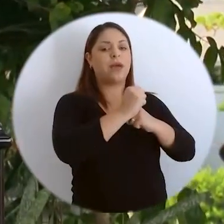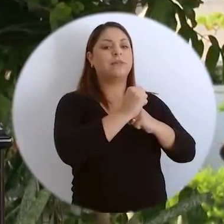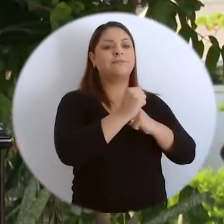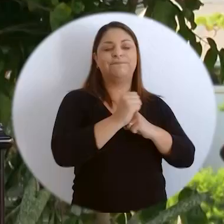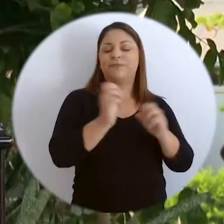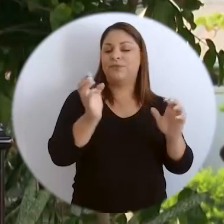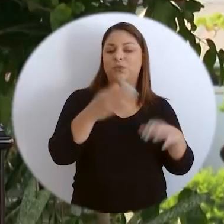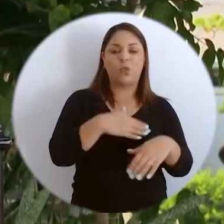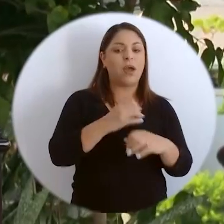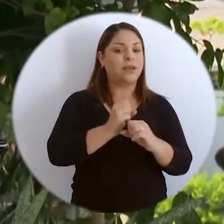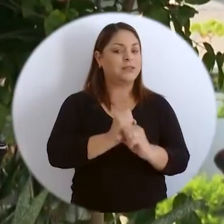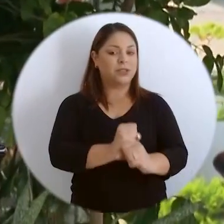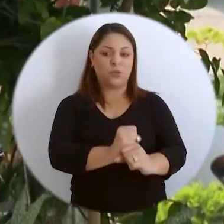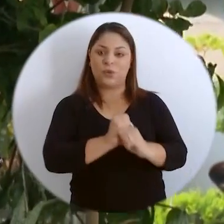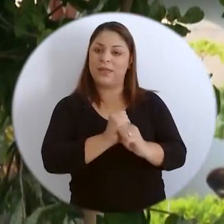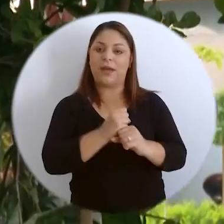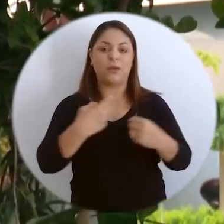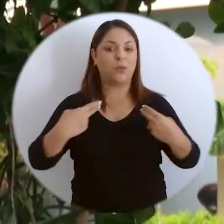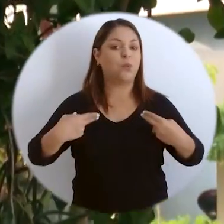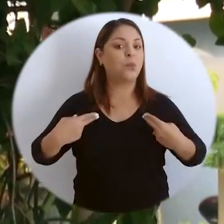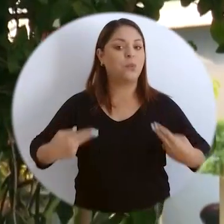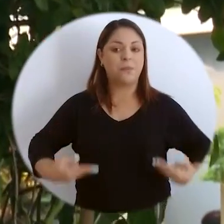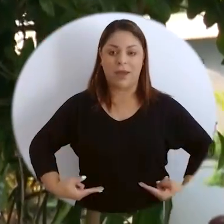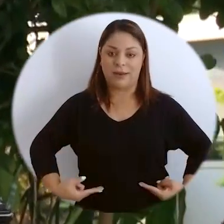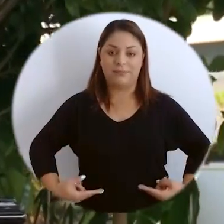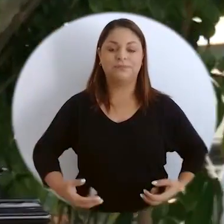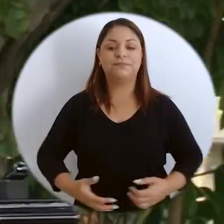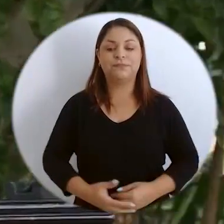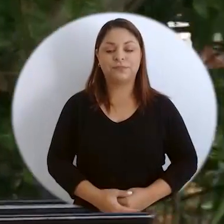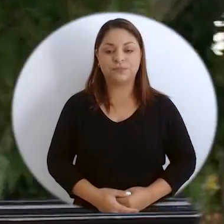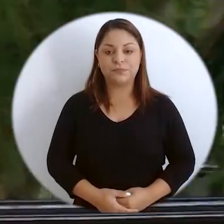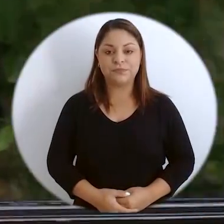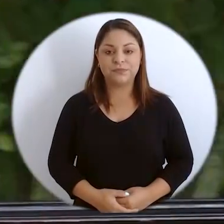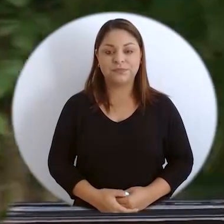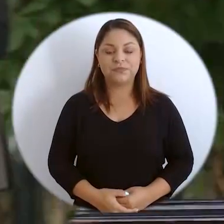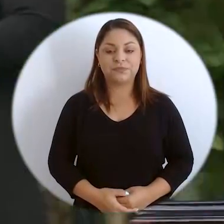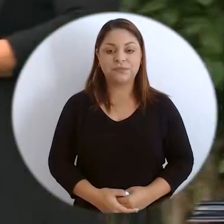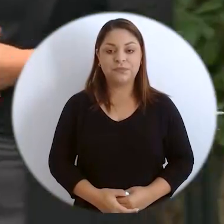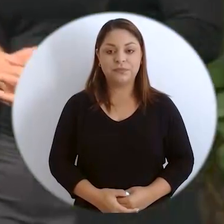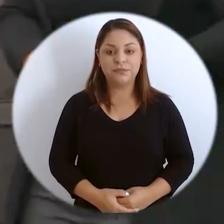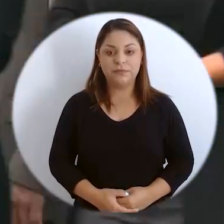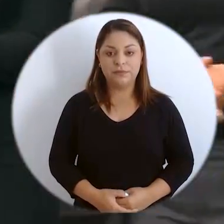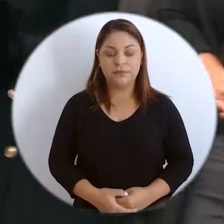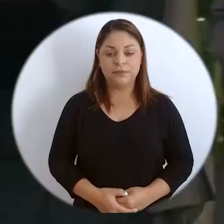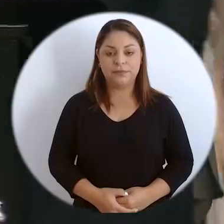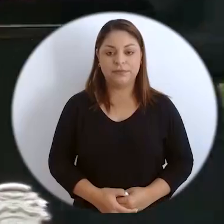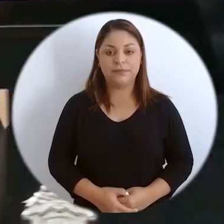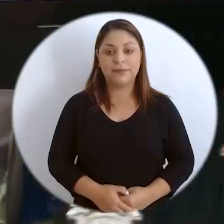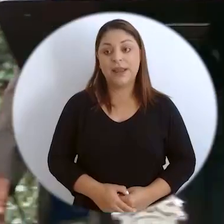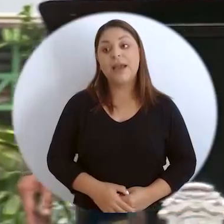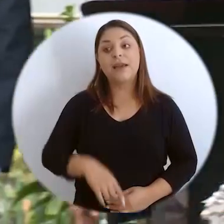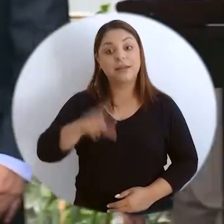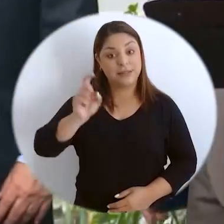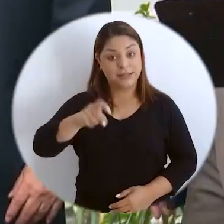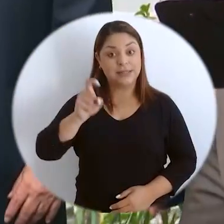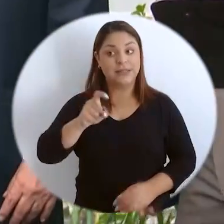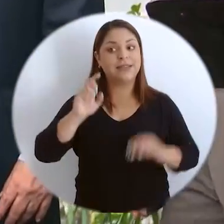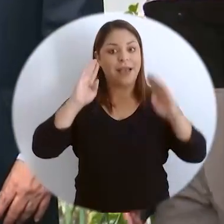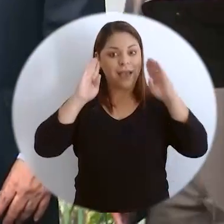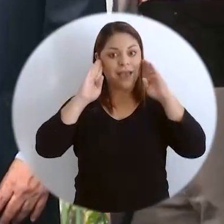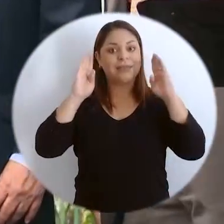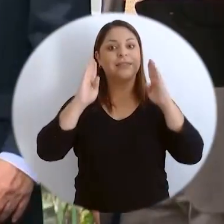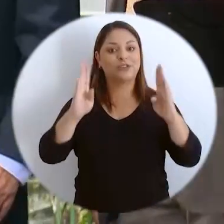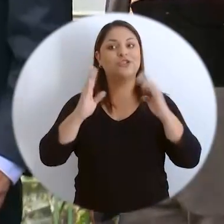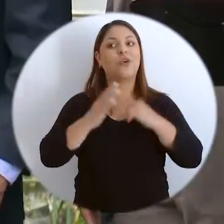inseguridad humana que se vive. Está bien, esas requieren para su atención largo